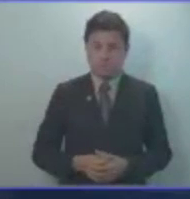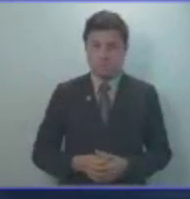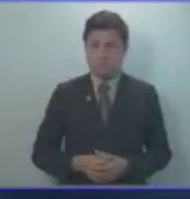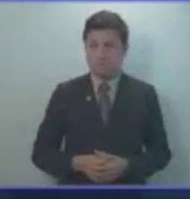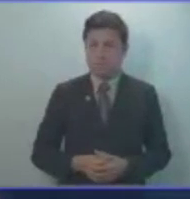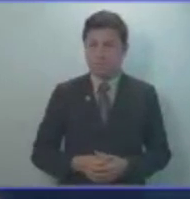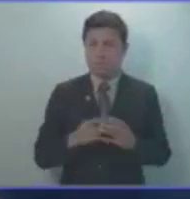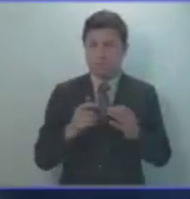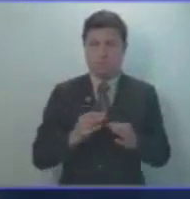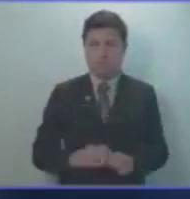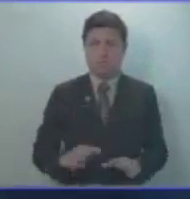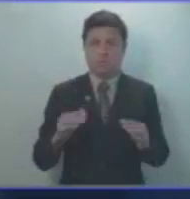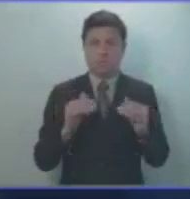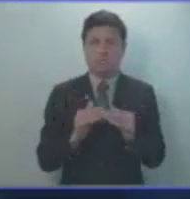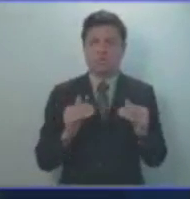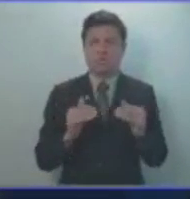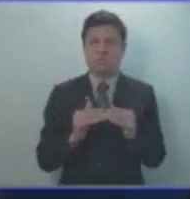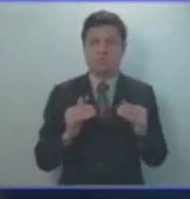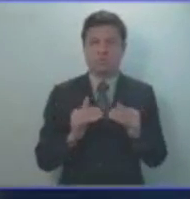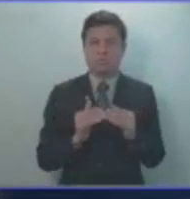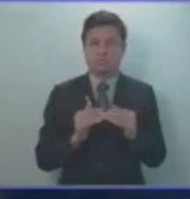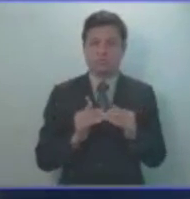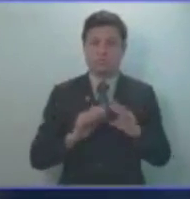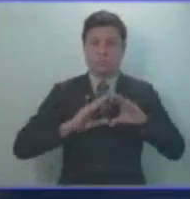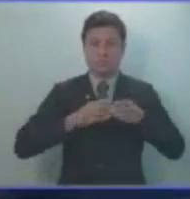la Comisión de Hacienda